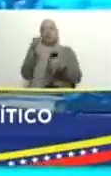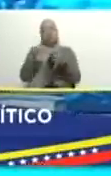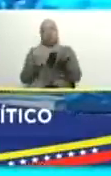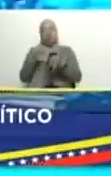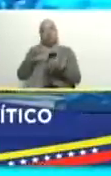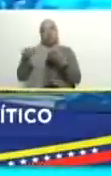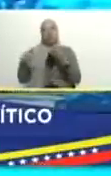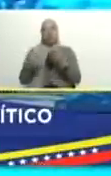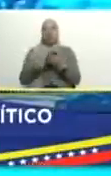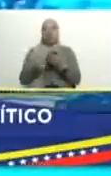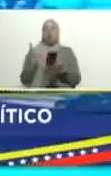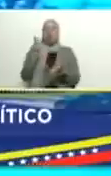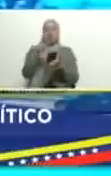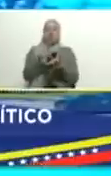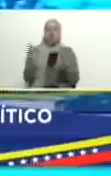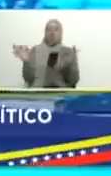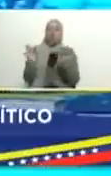Nacional,